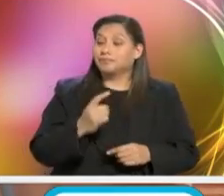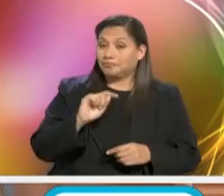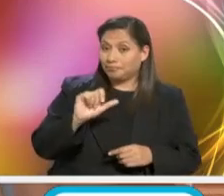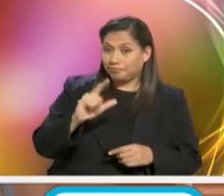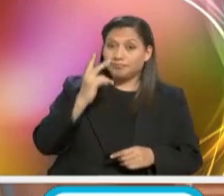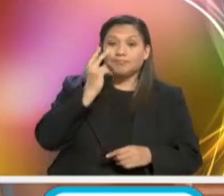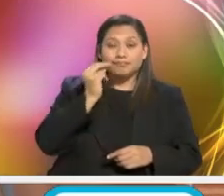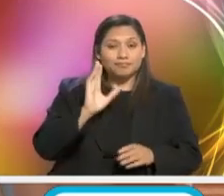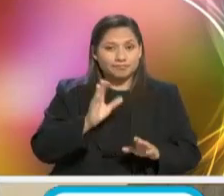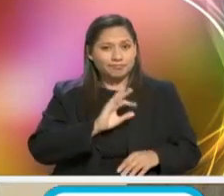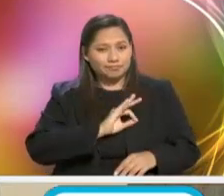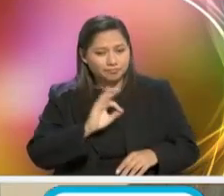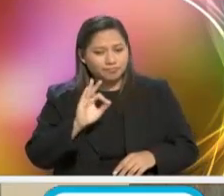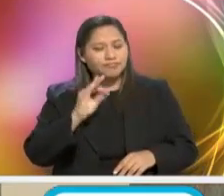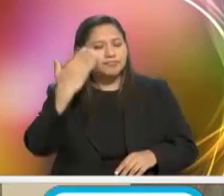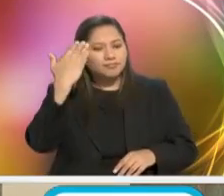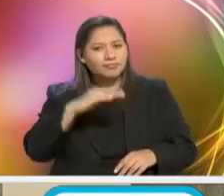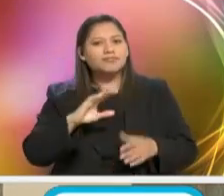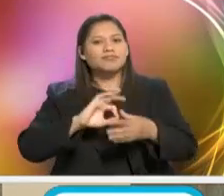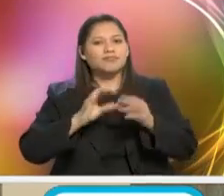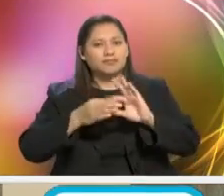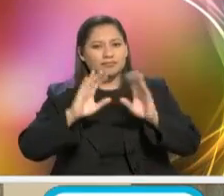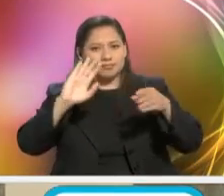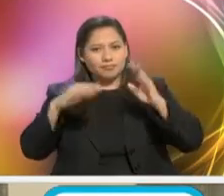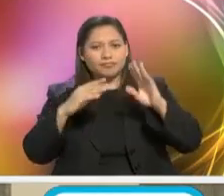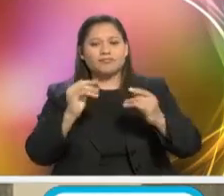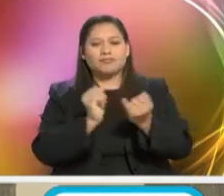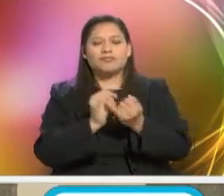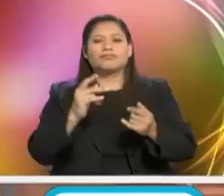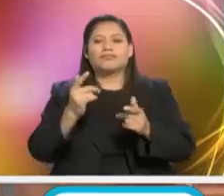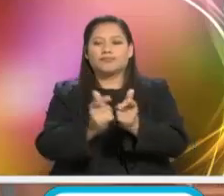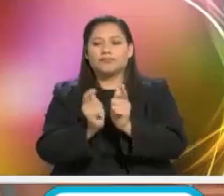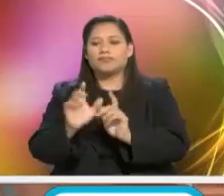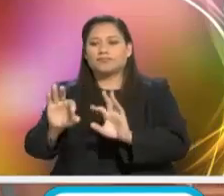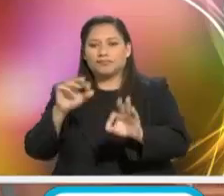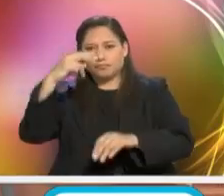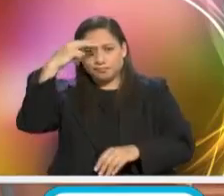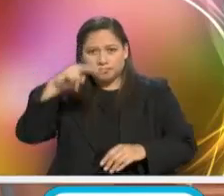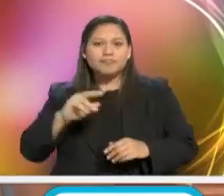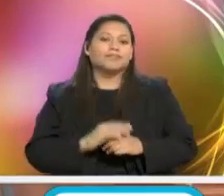podemos estar pues más enterados de las Olimpiadas y de nuestra delegación, ¿no es De la así? delegación es